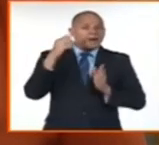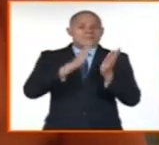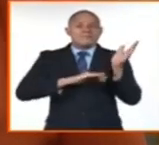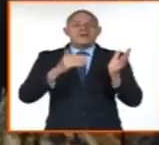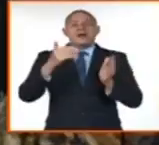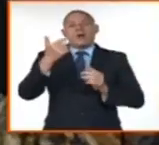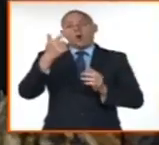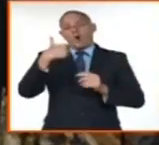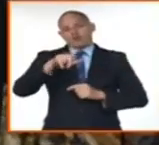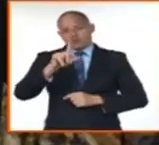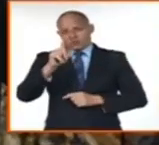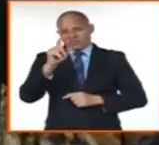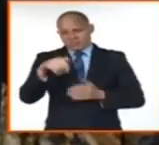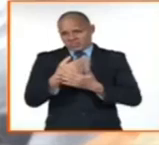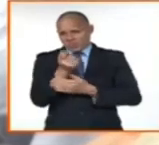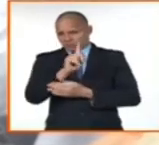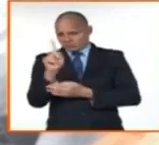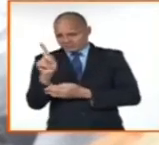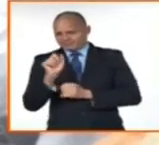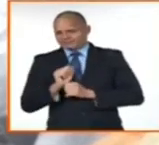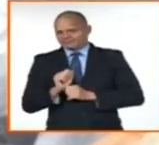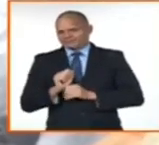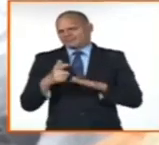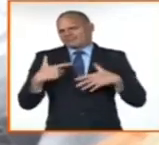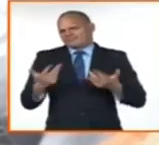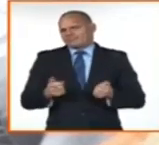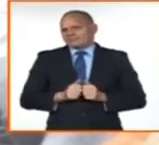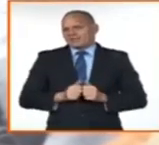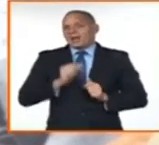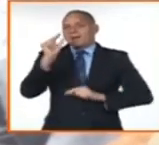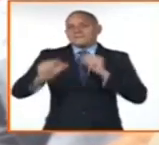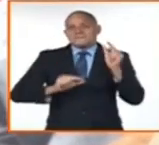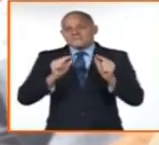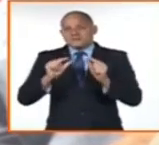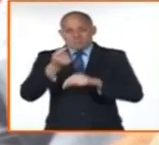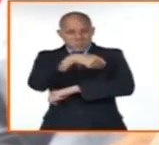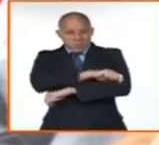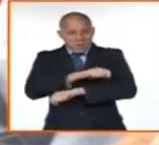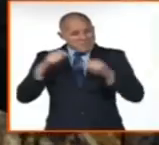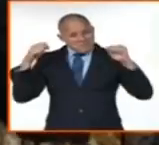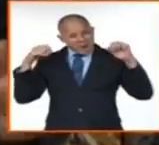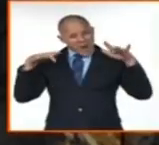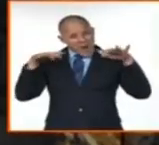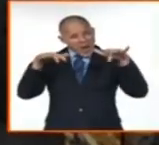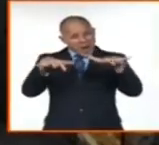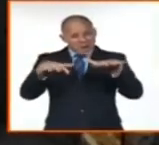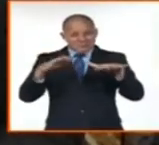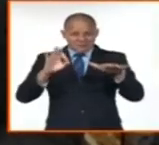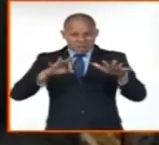la sistematizaron, de que nos montaron una operación de inteligencia en el mundo mediático, en el escenario mediático.